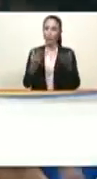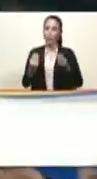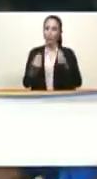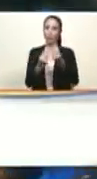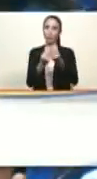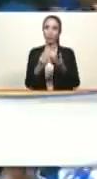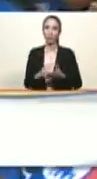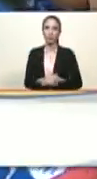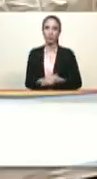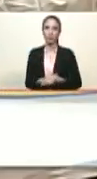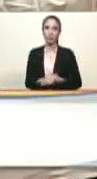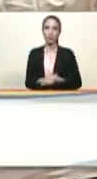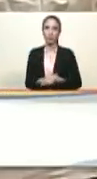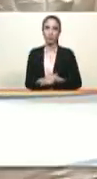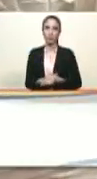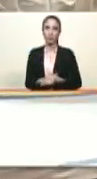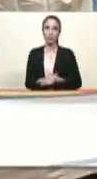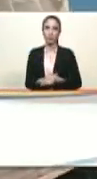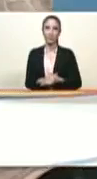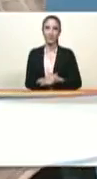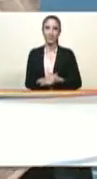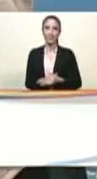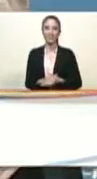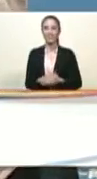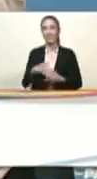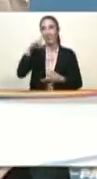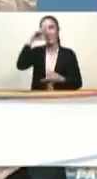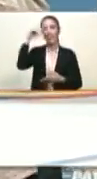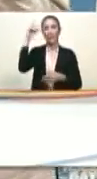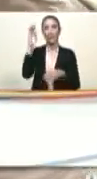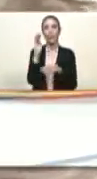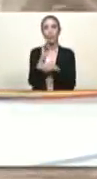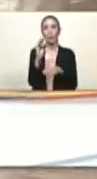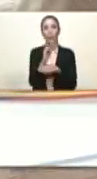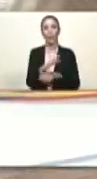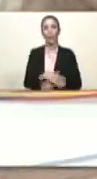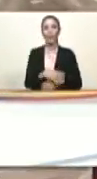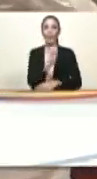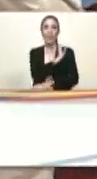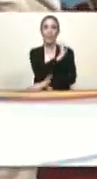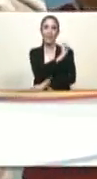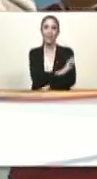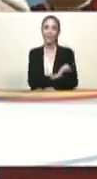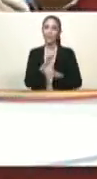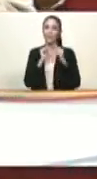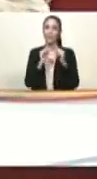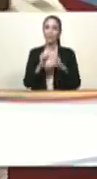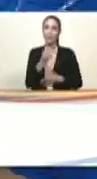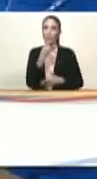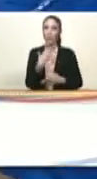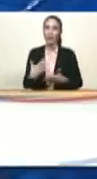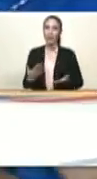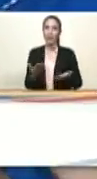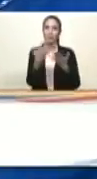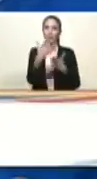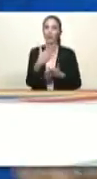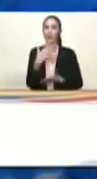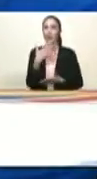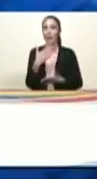y lograr siempre lo que queremos. Bueno, que Dios te bendiga. Qué energía, ¿verdad? Tan bella. Gracias,